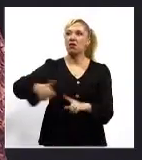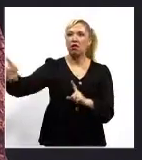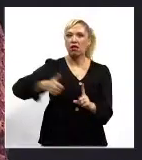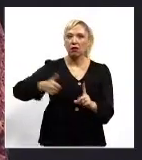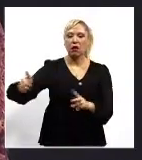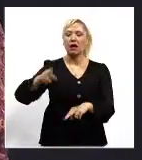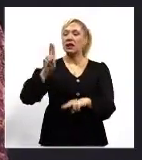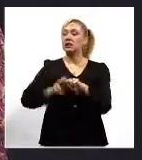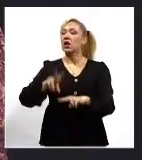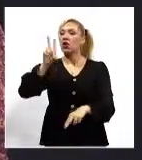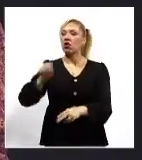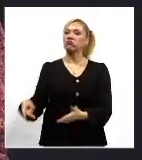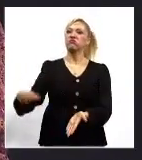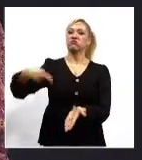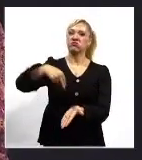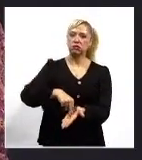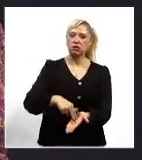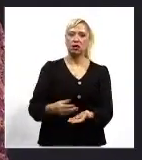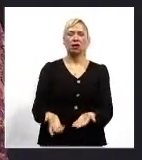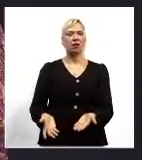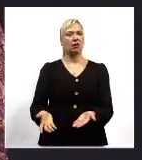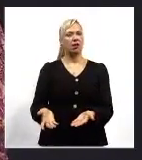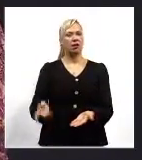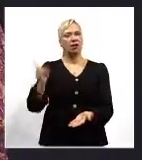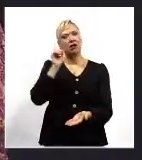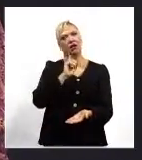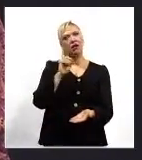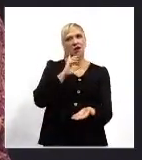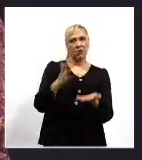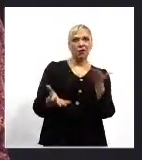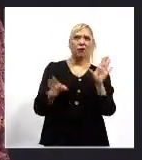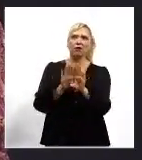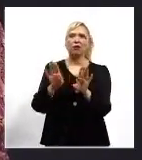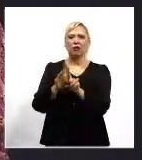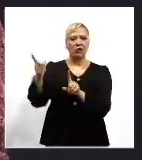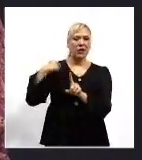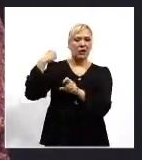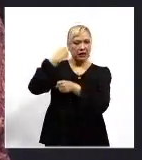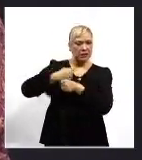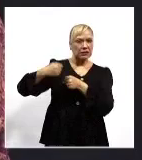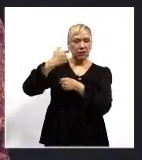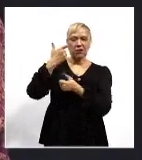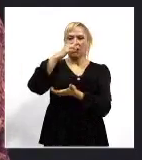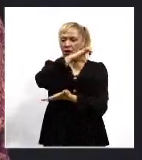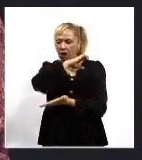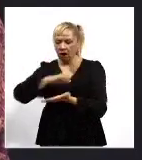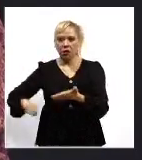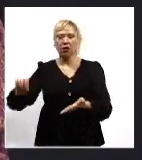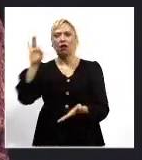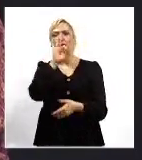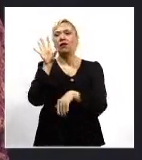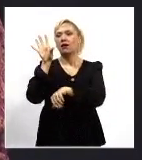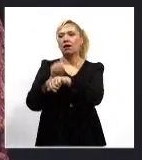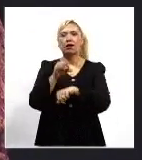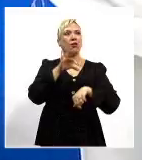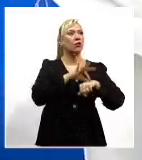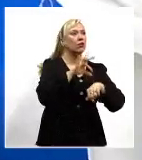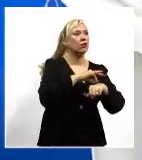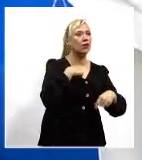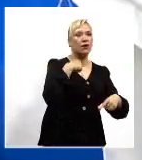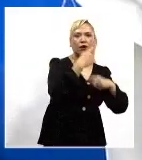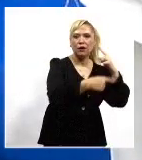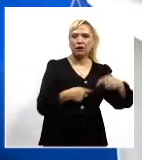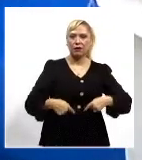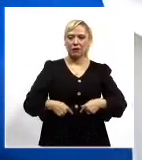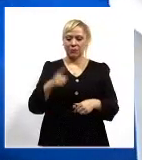de condiciones laborales en perjuicio de la mujer embarazada, descuentos económicos por ejercer licencias médicas.